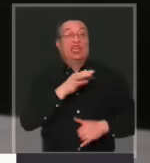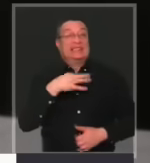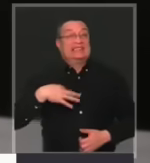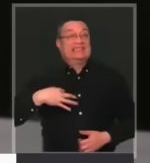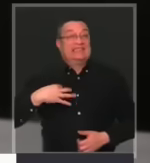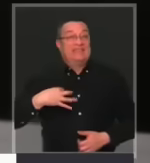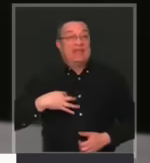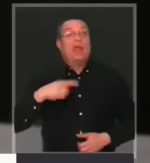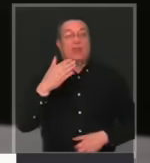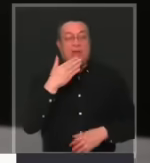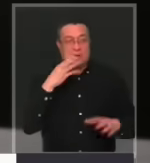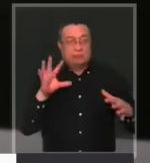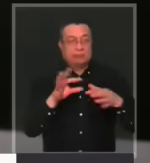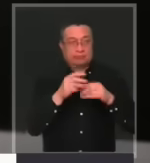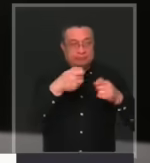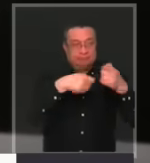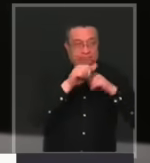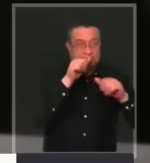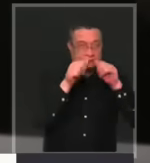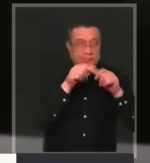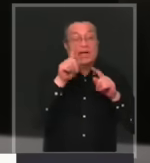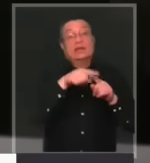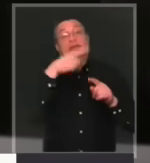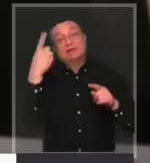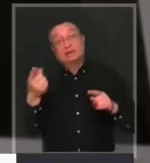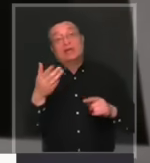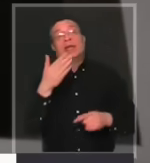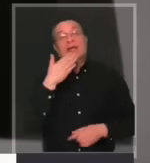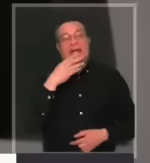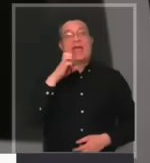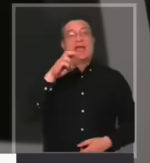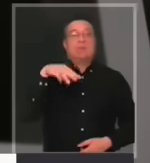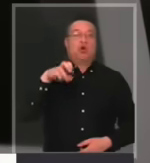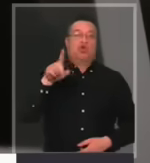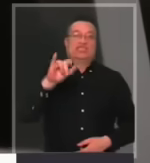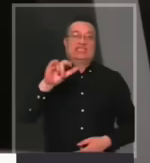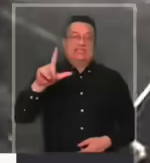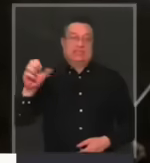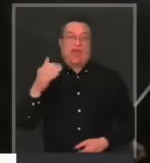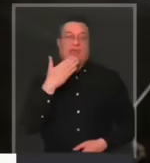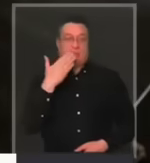delitos asociados a narcotráfico y, por cierto, Luis Hermosilla.